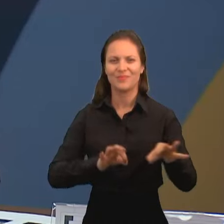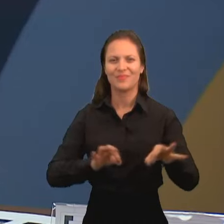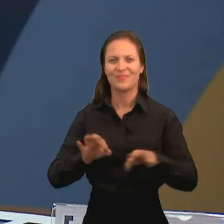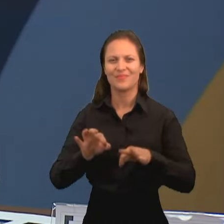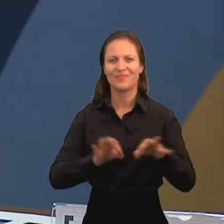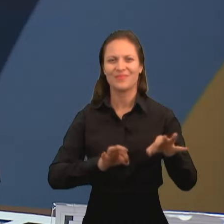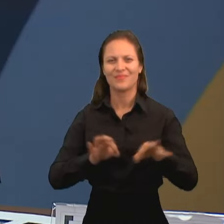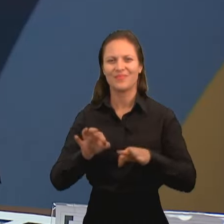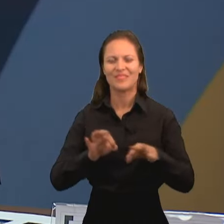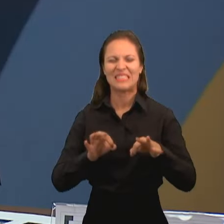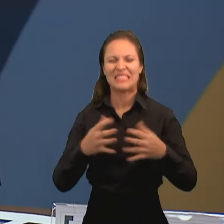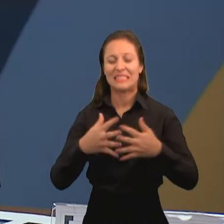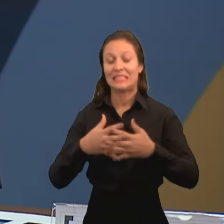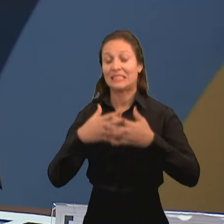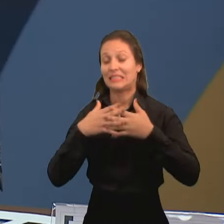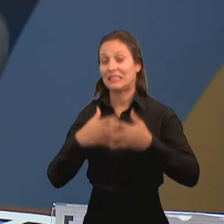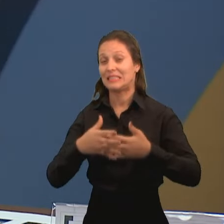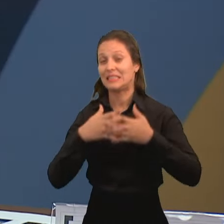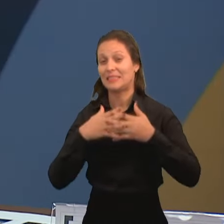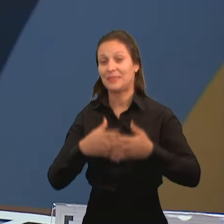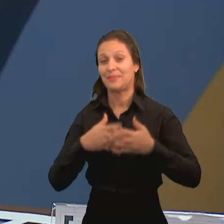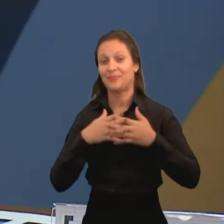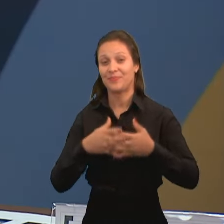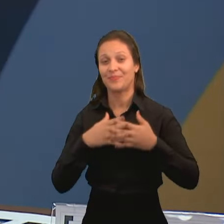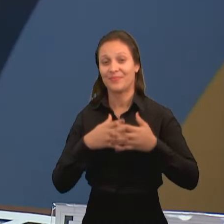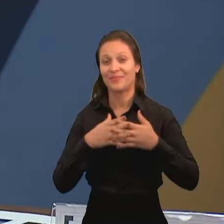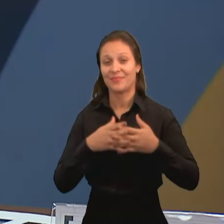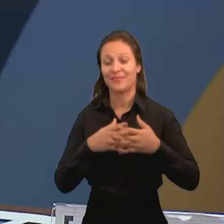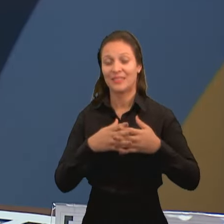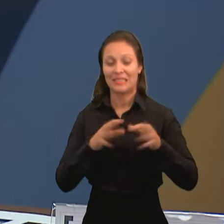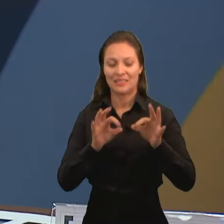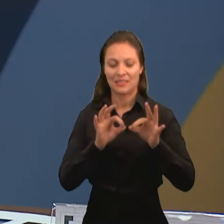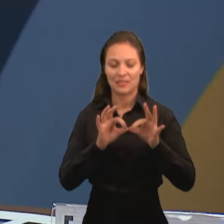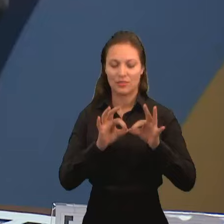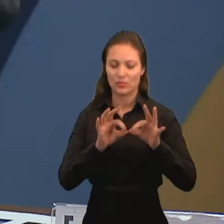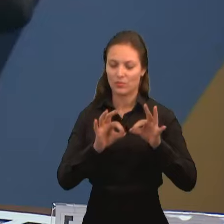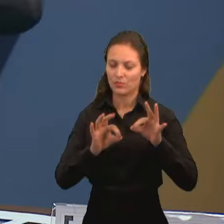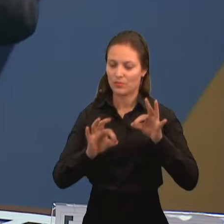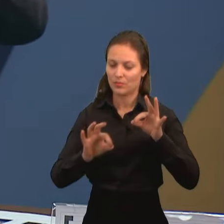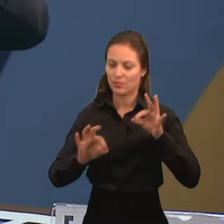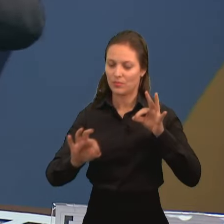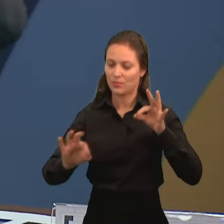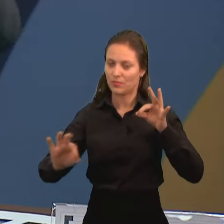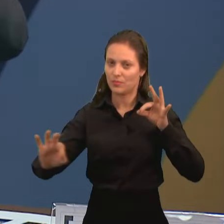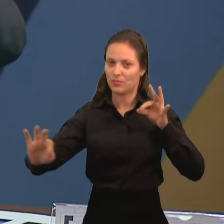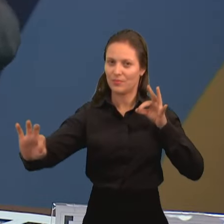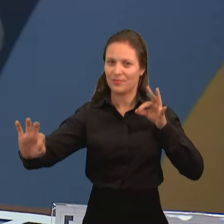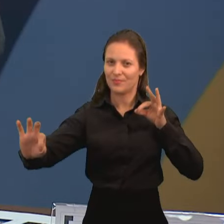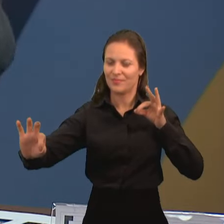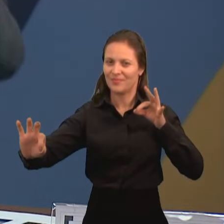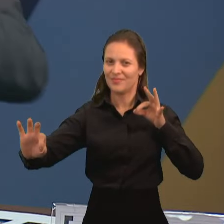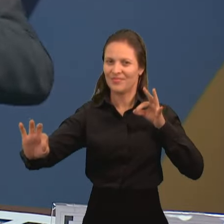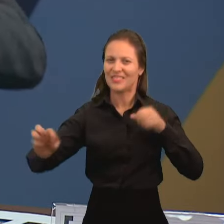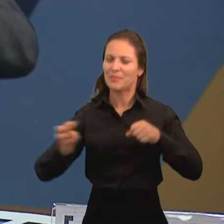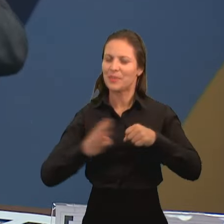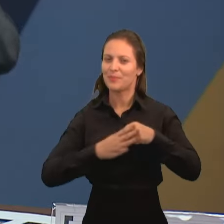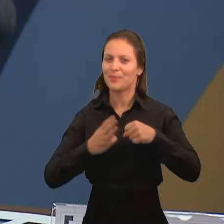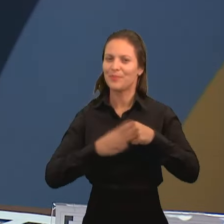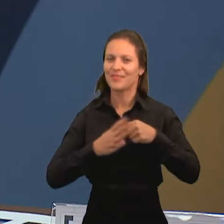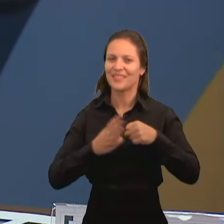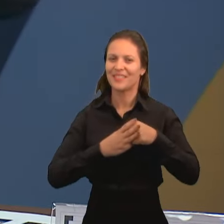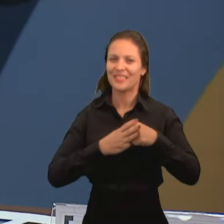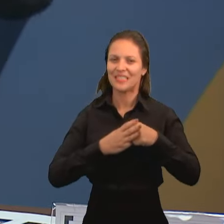de una función extremadamente compleja. Es una regresión lineal. En algún momento